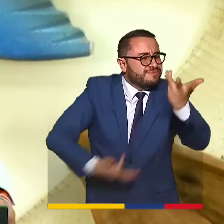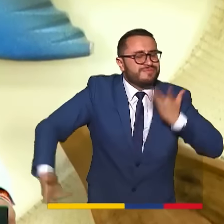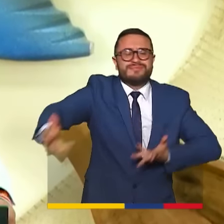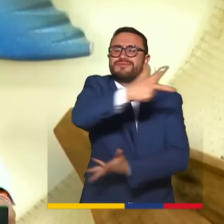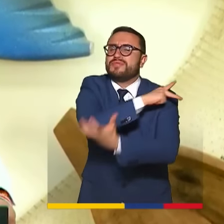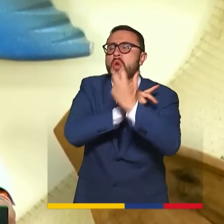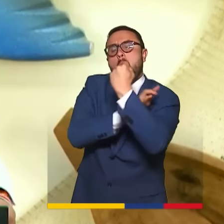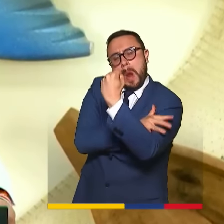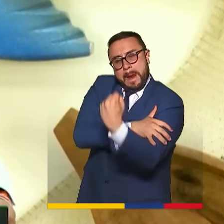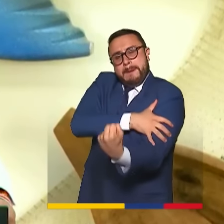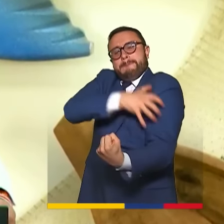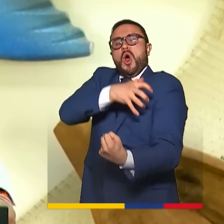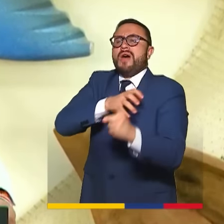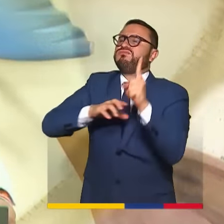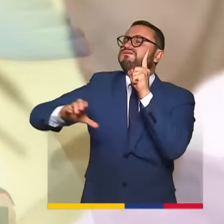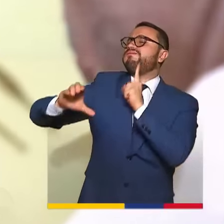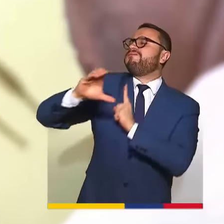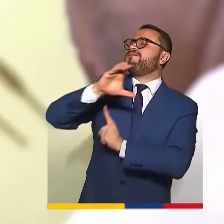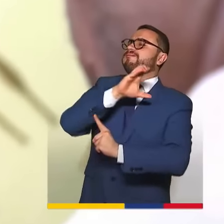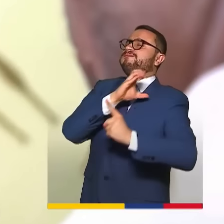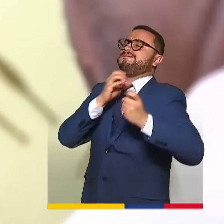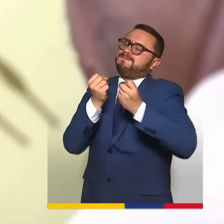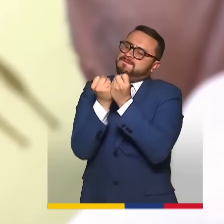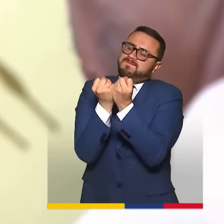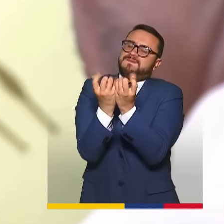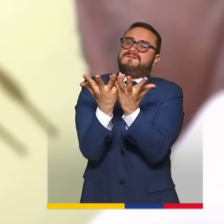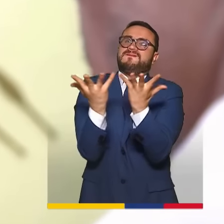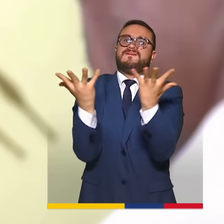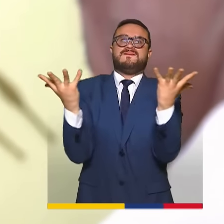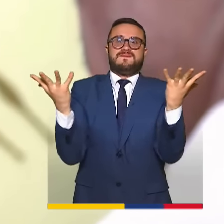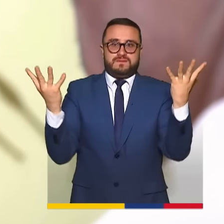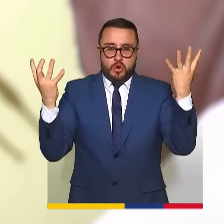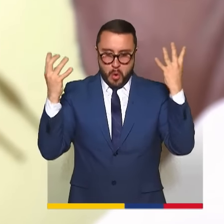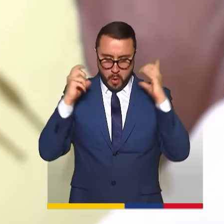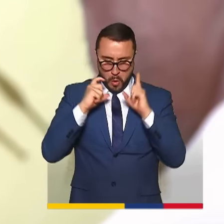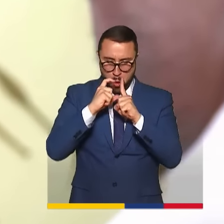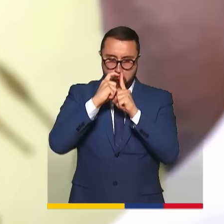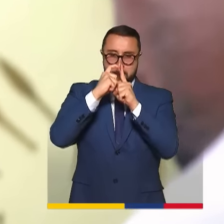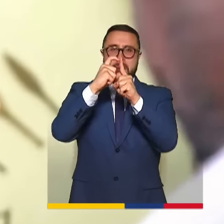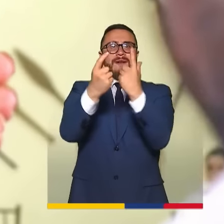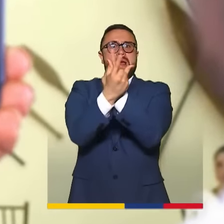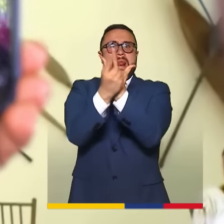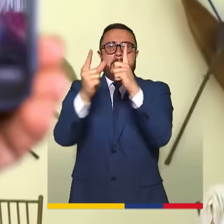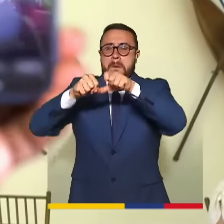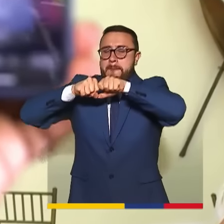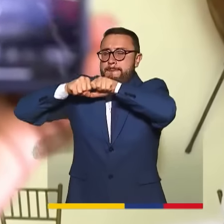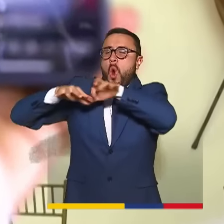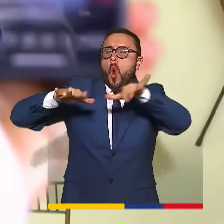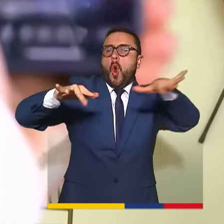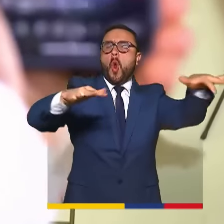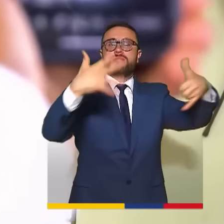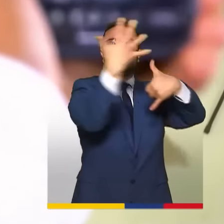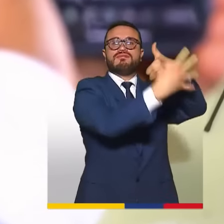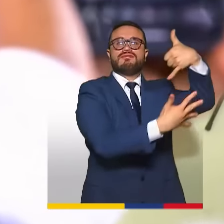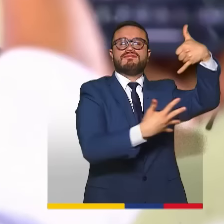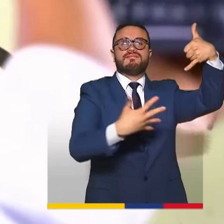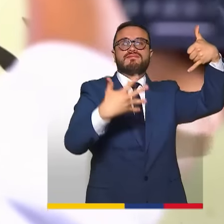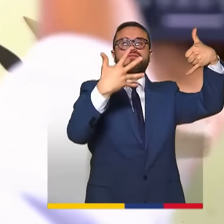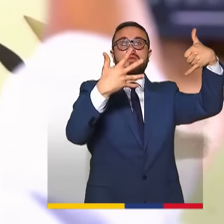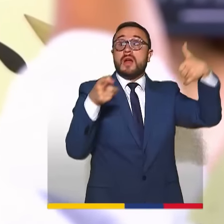poderío cultural. Se acuñó la palabra libertad en Colombia. Allí